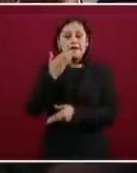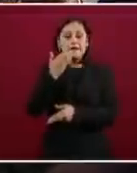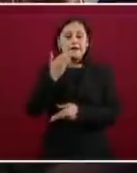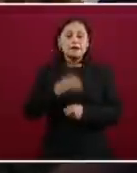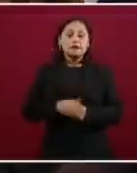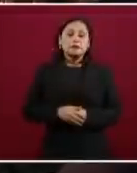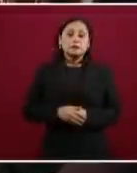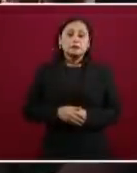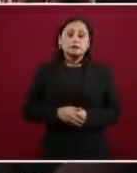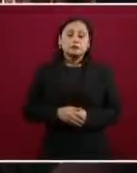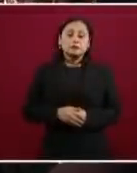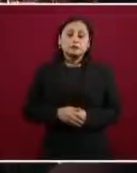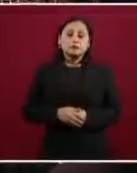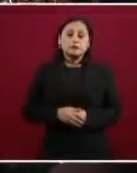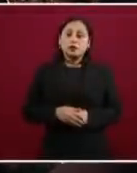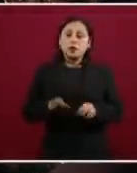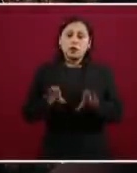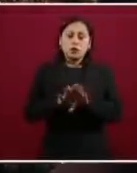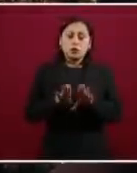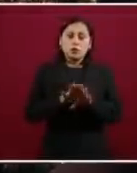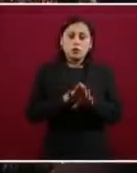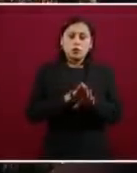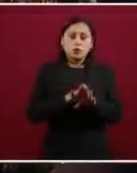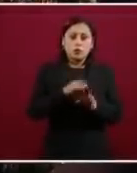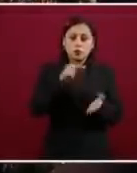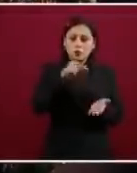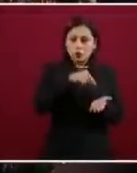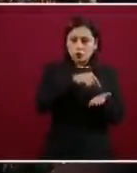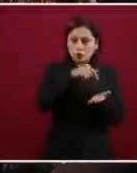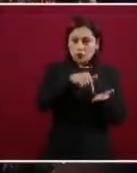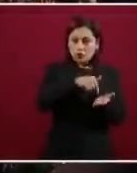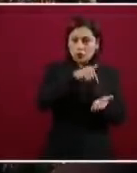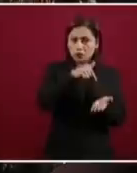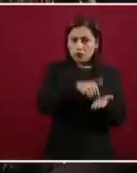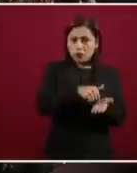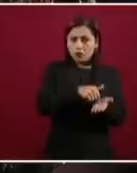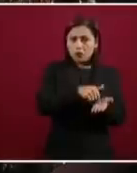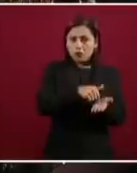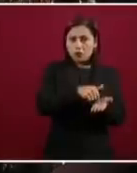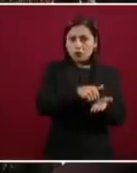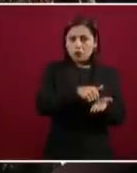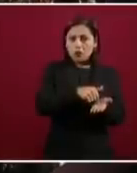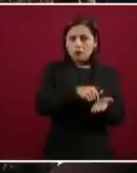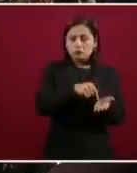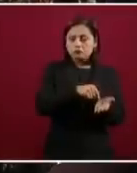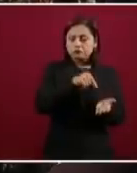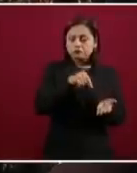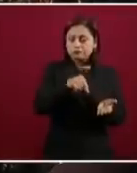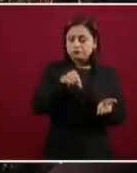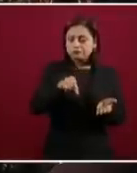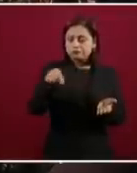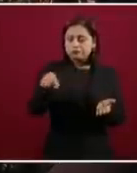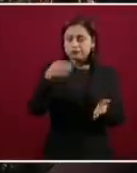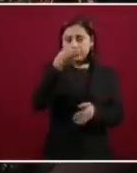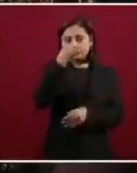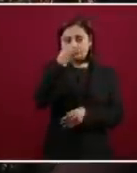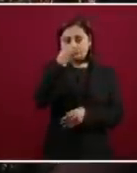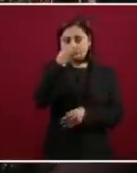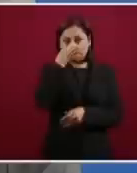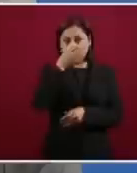que pasa por o se para en pocas estaciones.